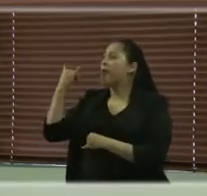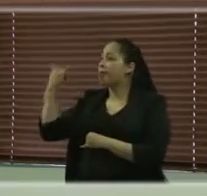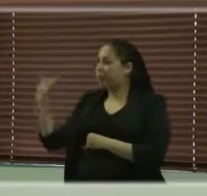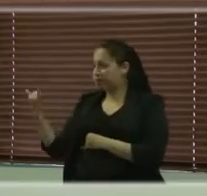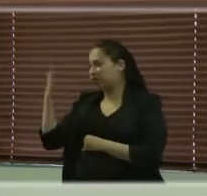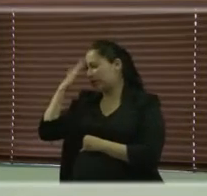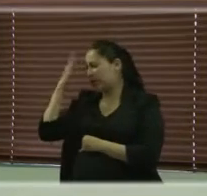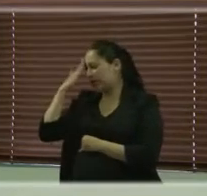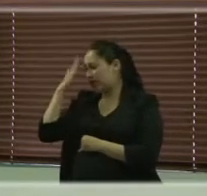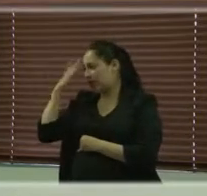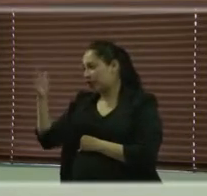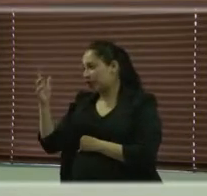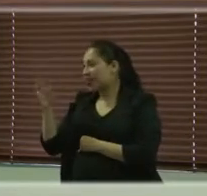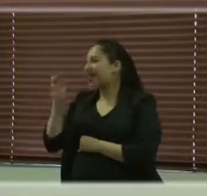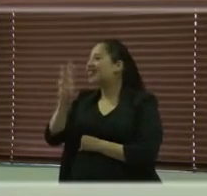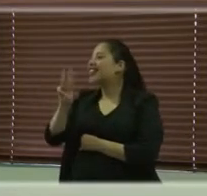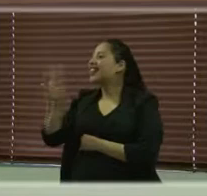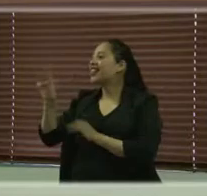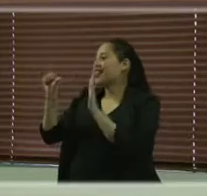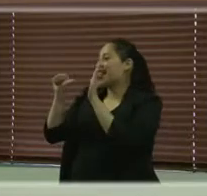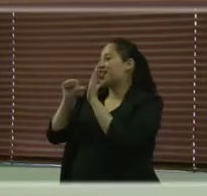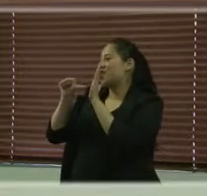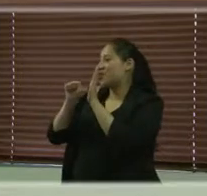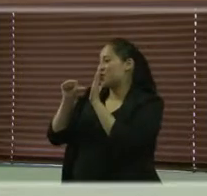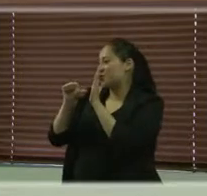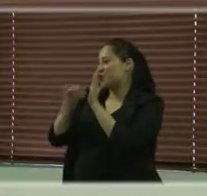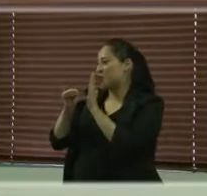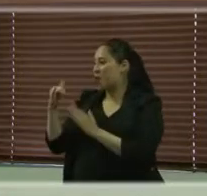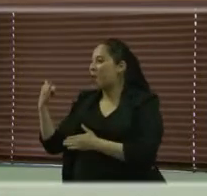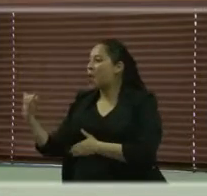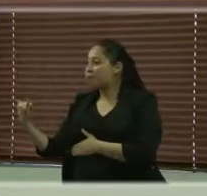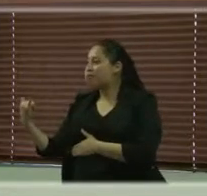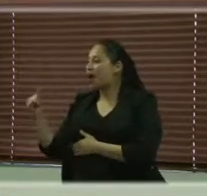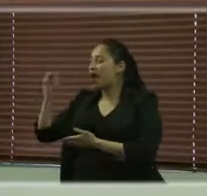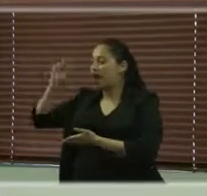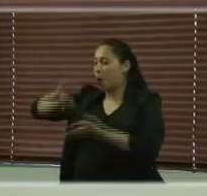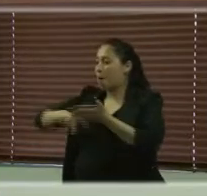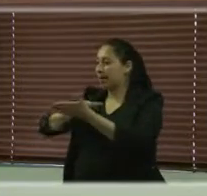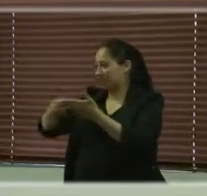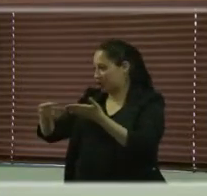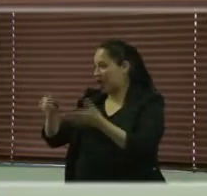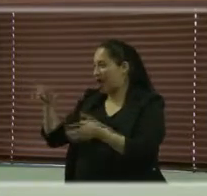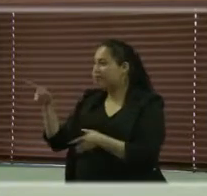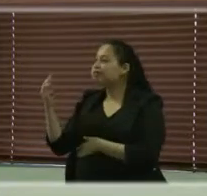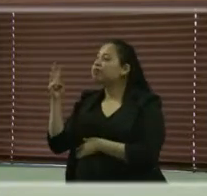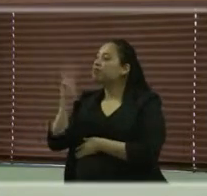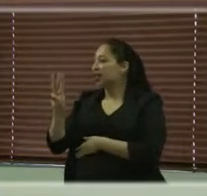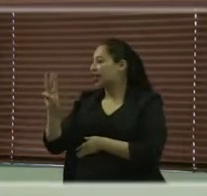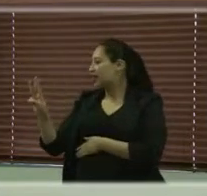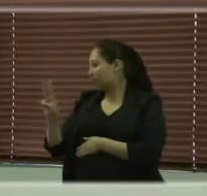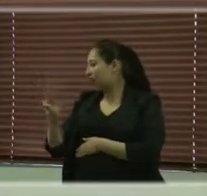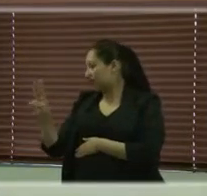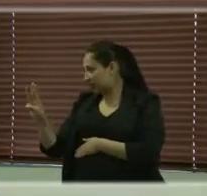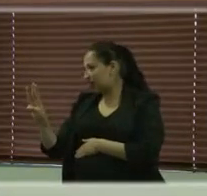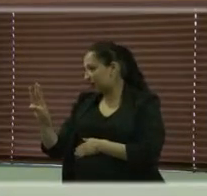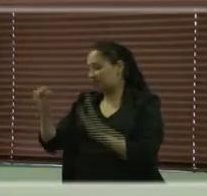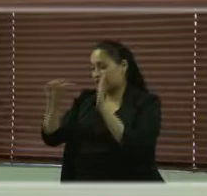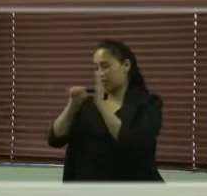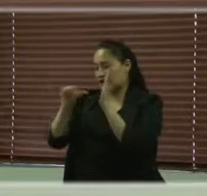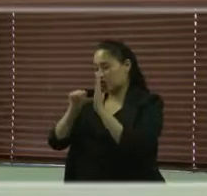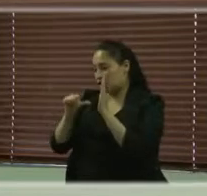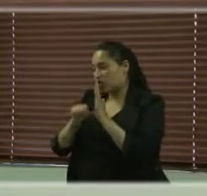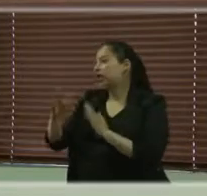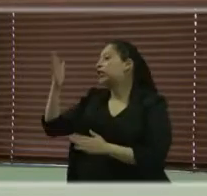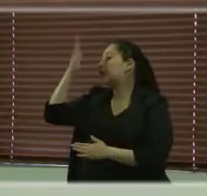todos son importantes los treinta y tres y cualquier información sobre los treinta y tres artículos es